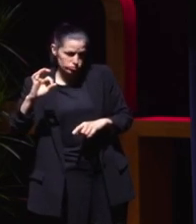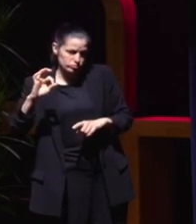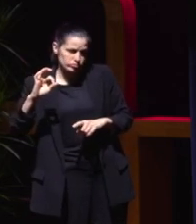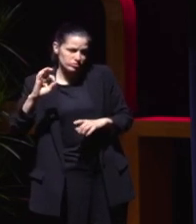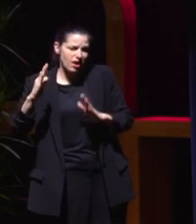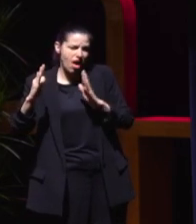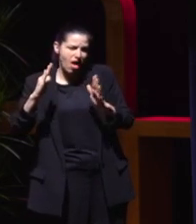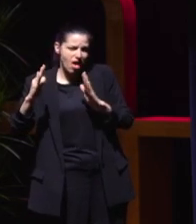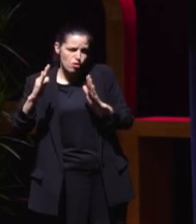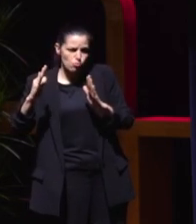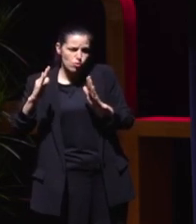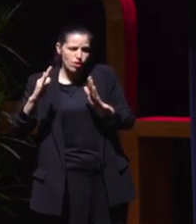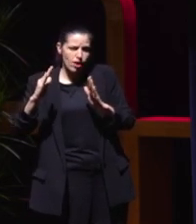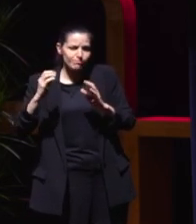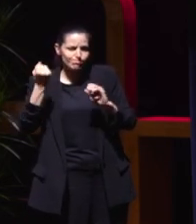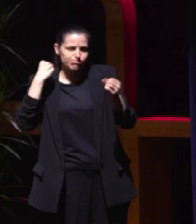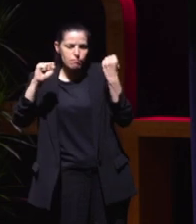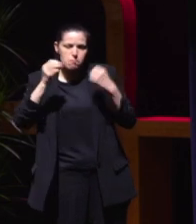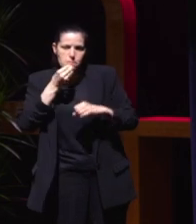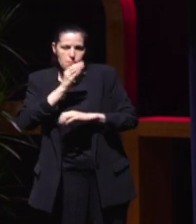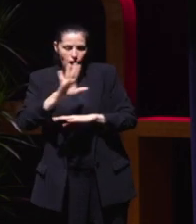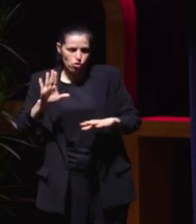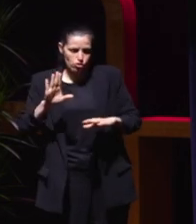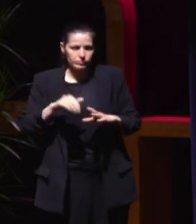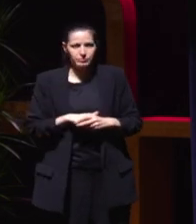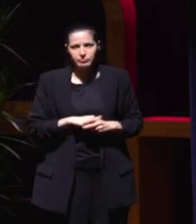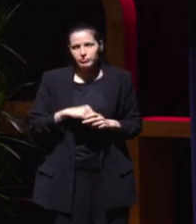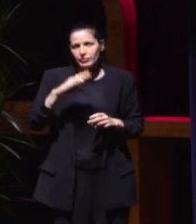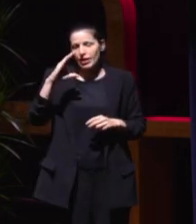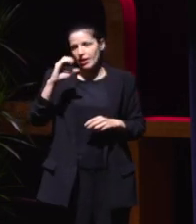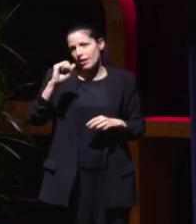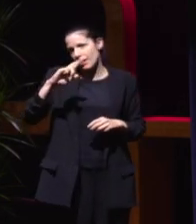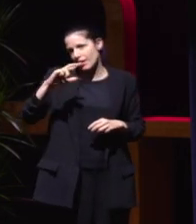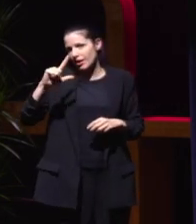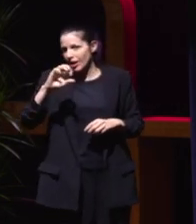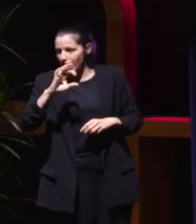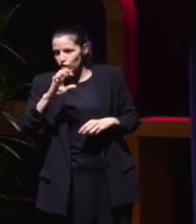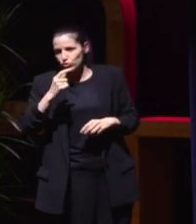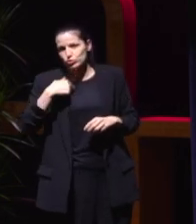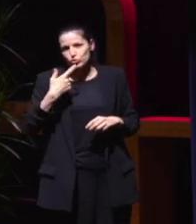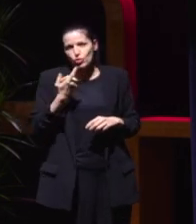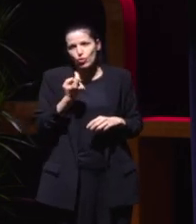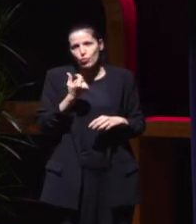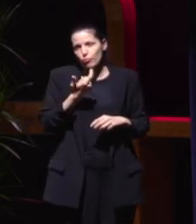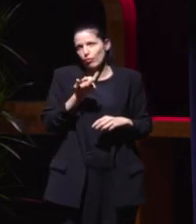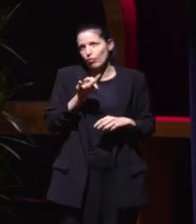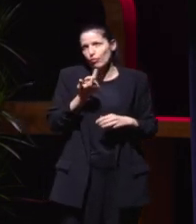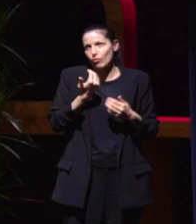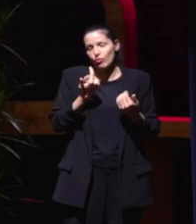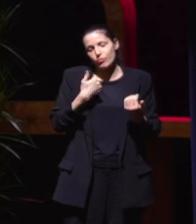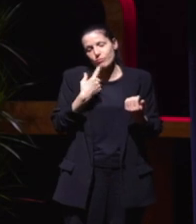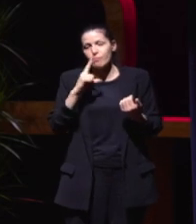eso es una cosa es que ya hablaremos de Carlos Porque francamente yo me he ido de prisa y ya digo todo lo que me dé la gana